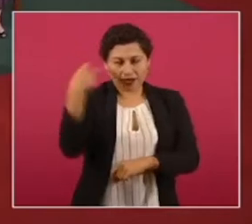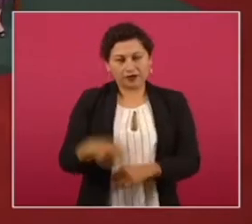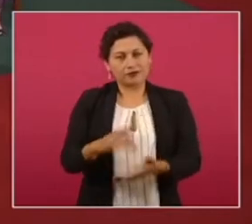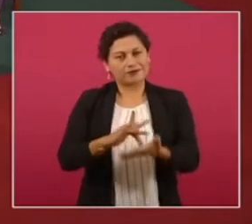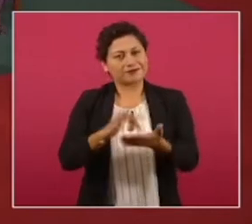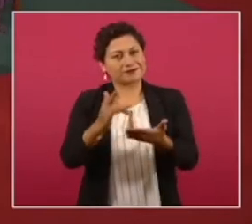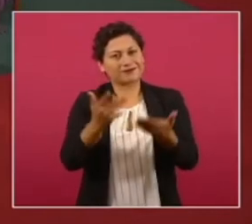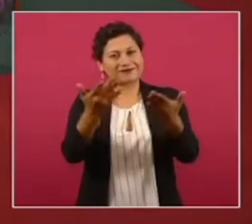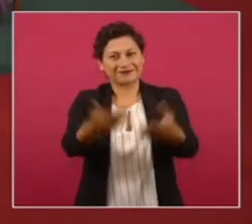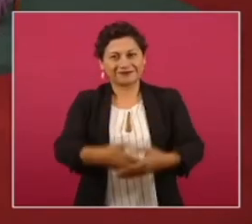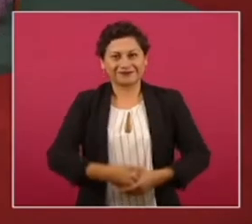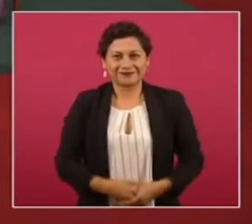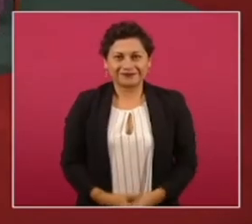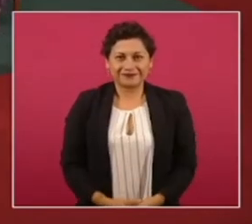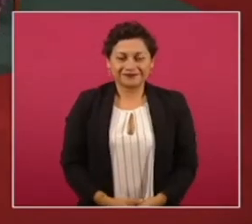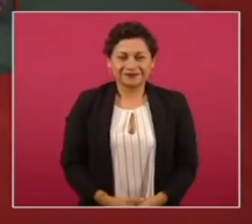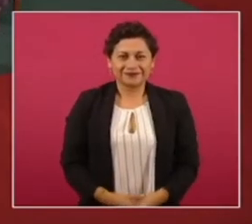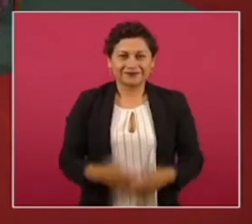gracias.